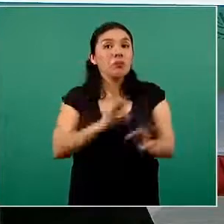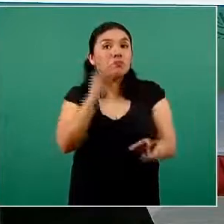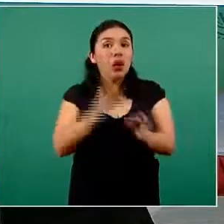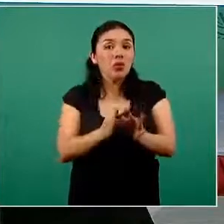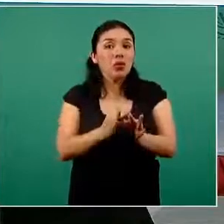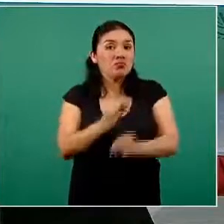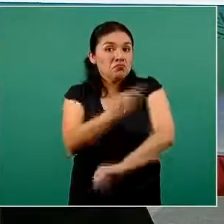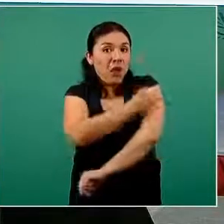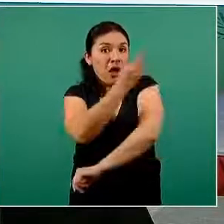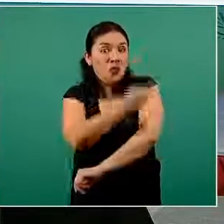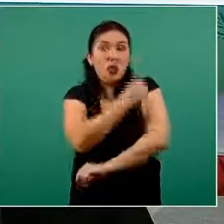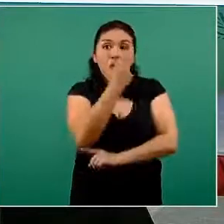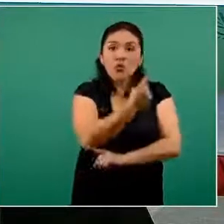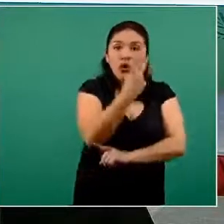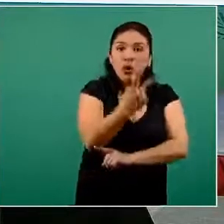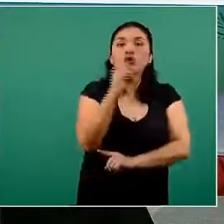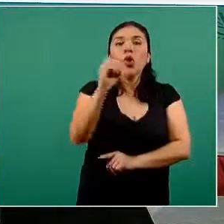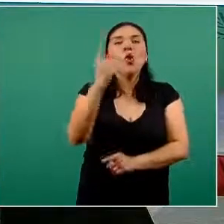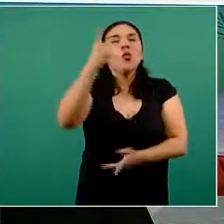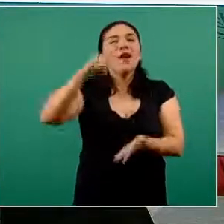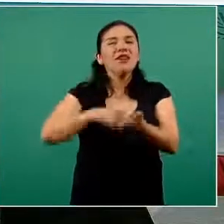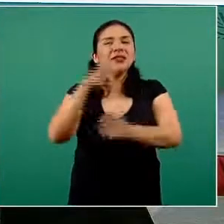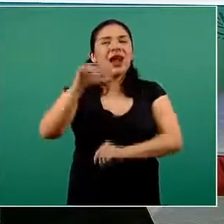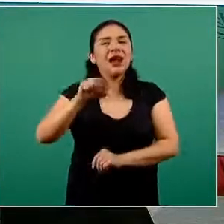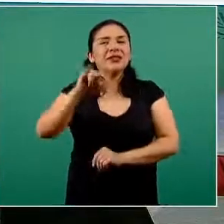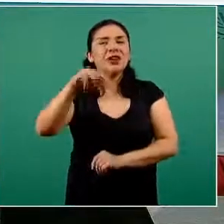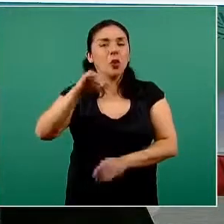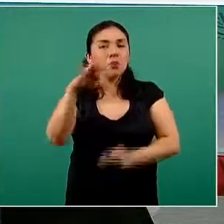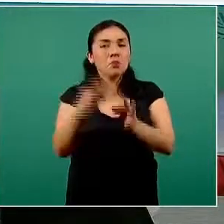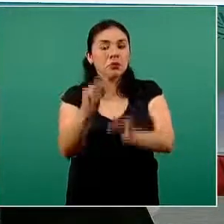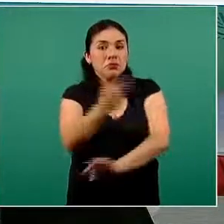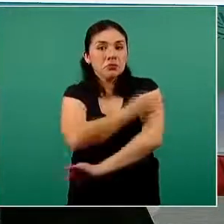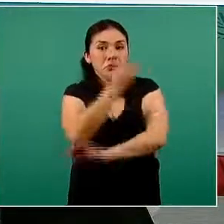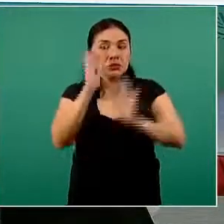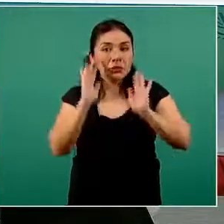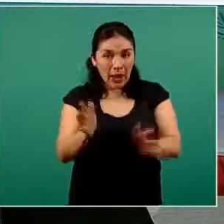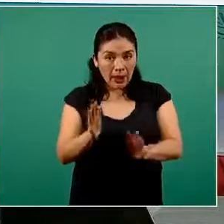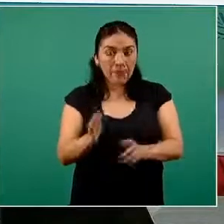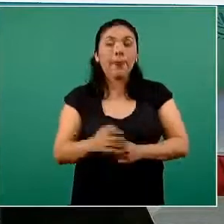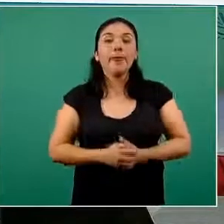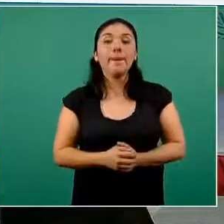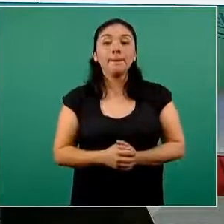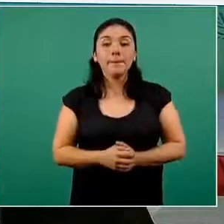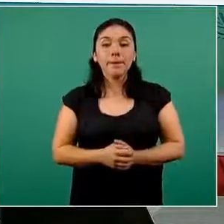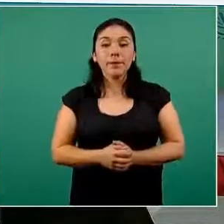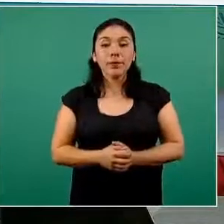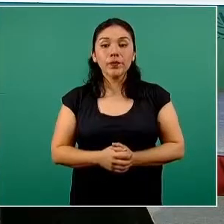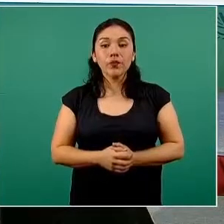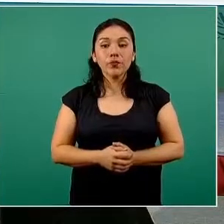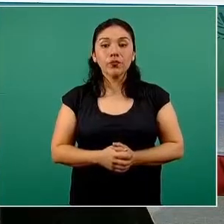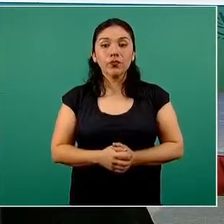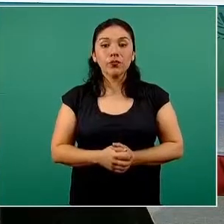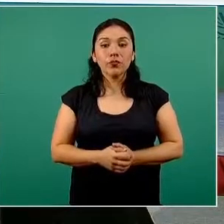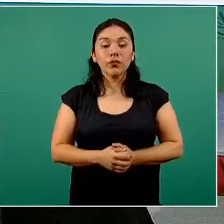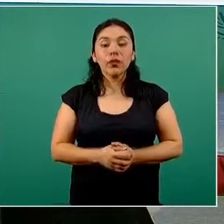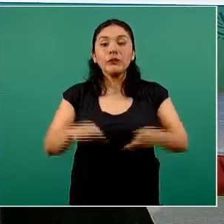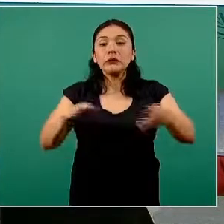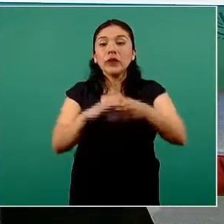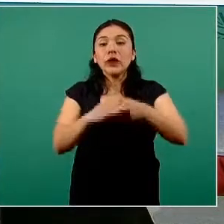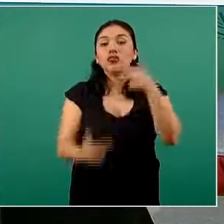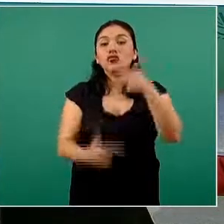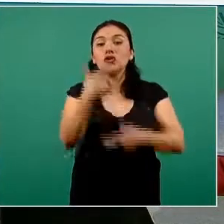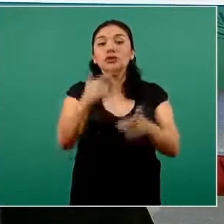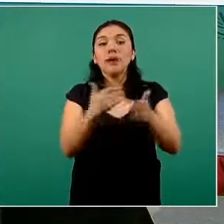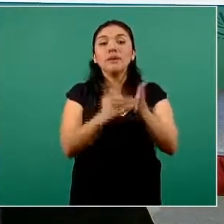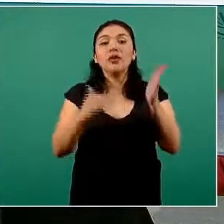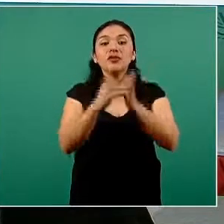vacuna CanSino, que solo requiere una dosis, o ya recibieron las 2 dosis necesarias para la cobertura total. Son casi 12